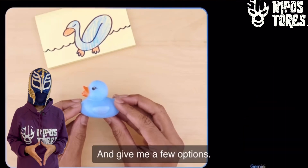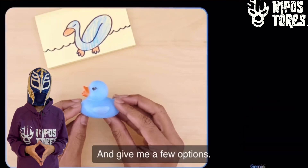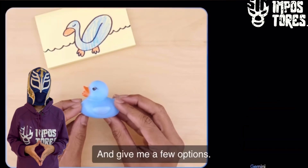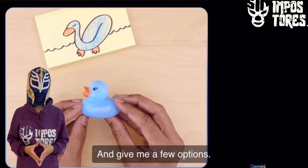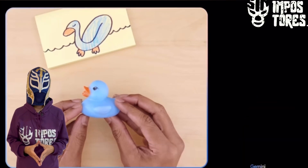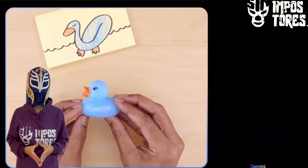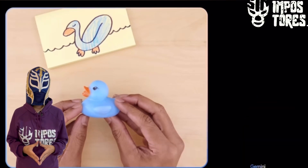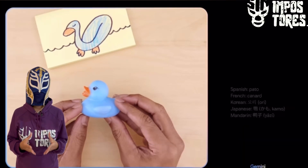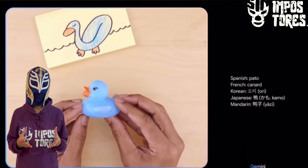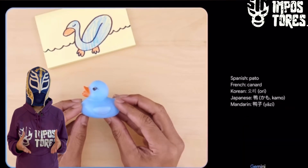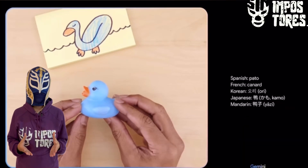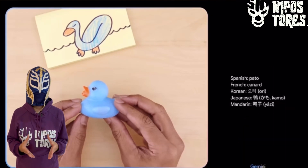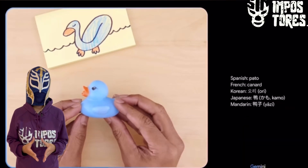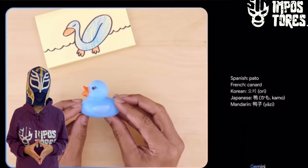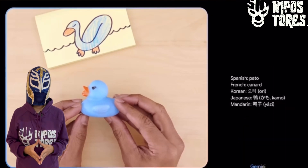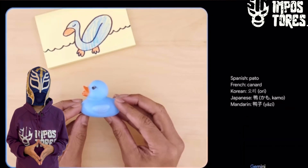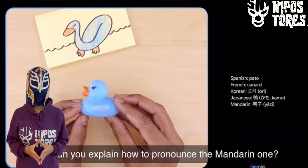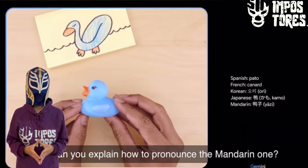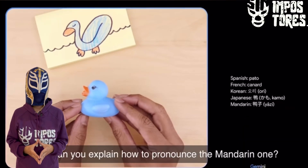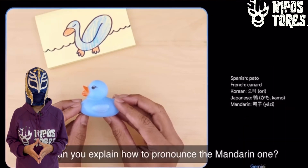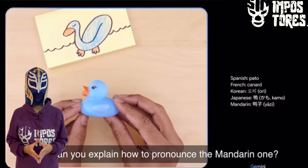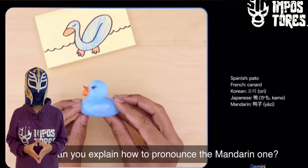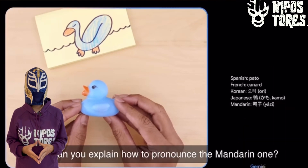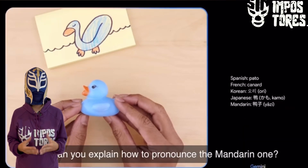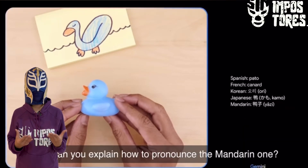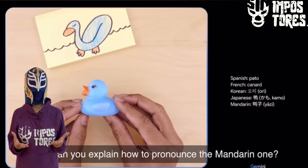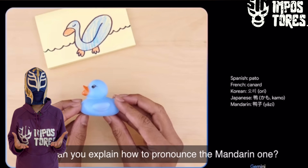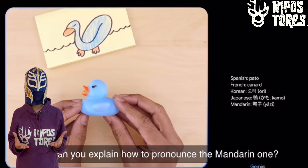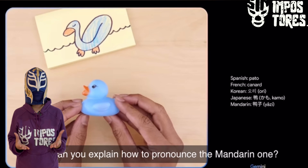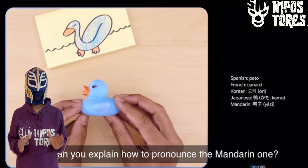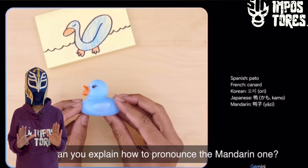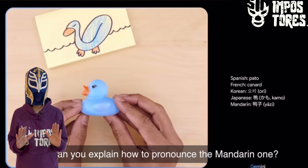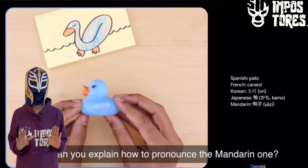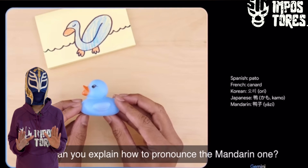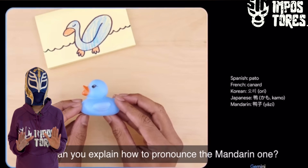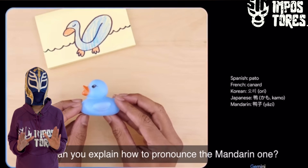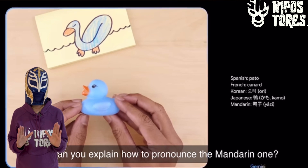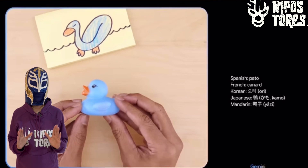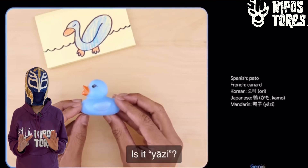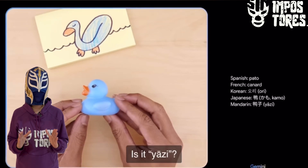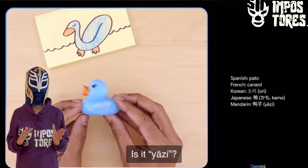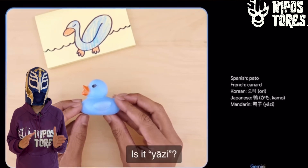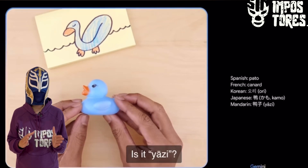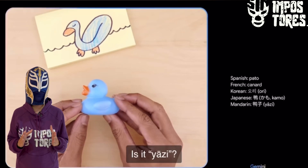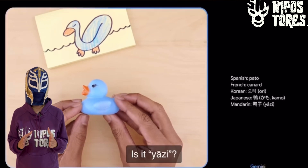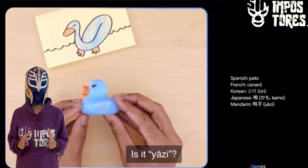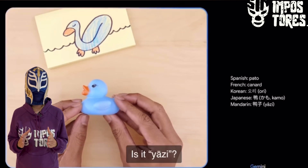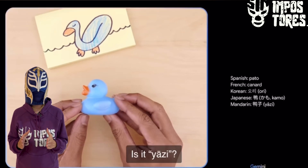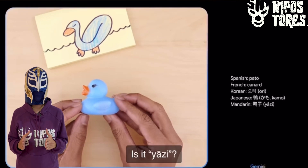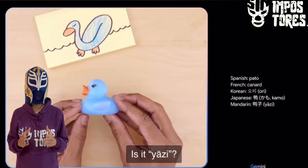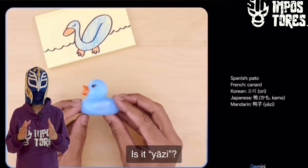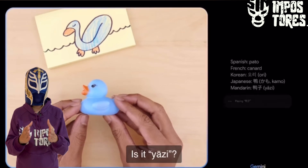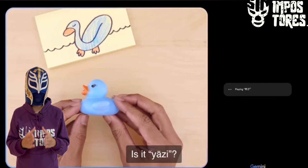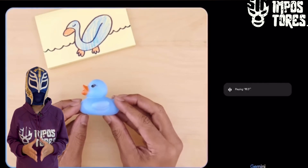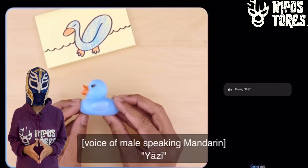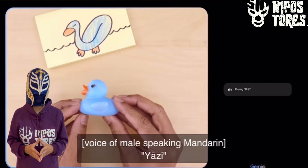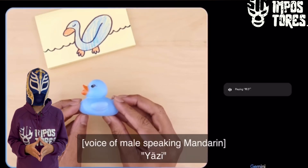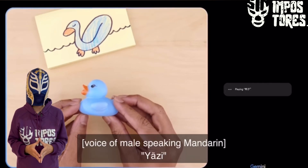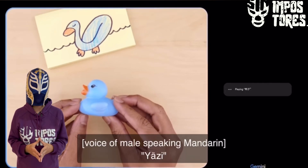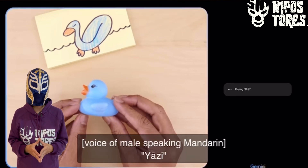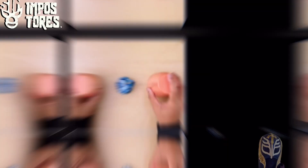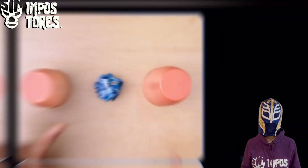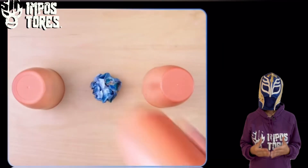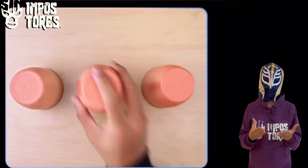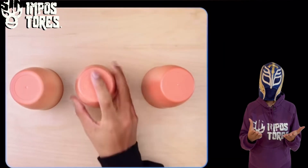compañía no ha aclarado cómo piensa monetizar la Nueva herramienta y por el momento se ha limitado a anar que estará disponible a partir del 13 de